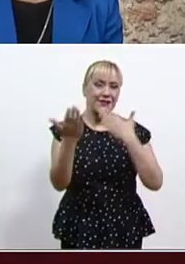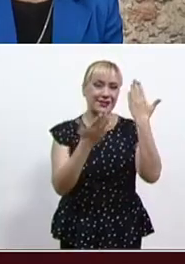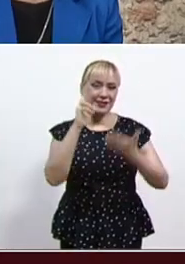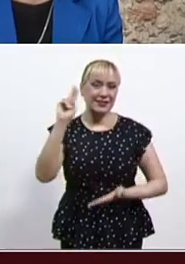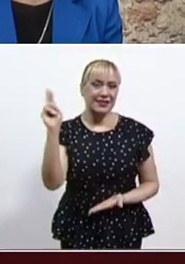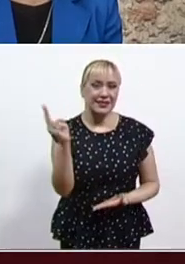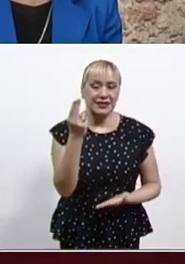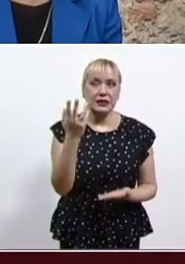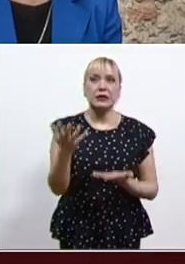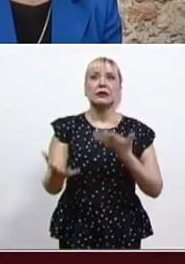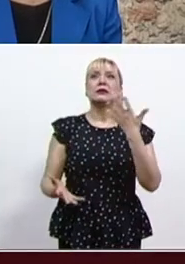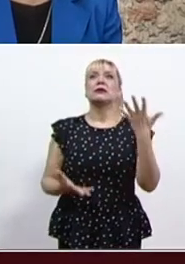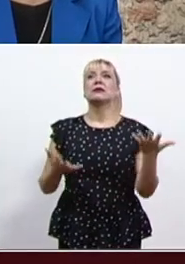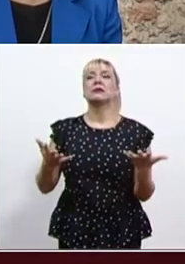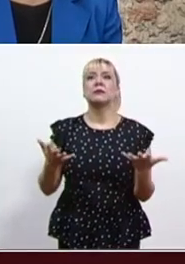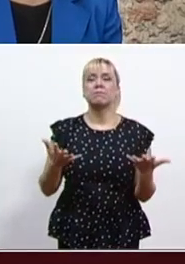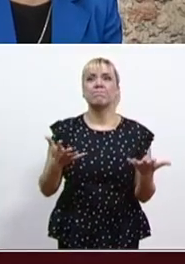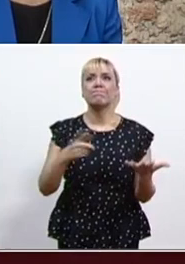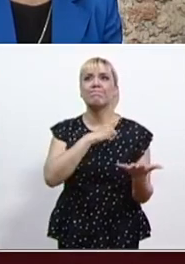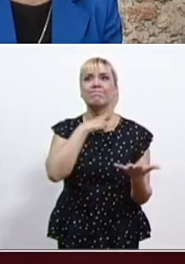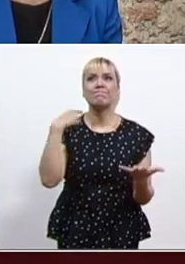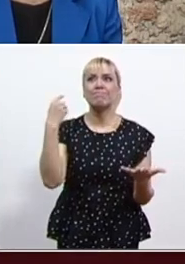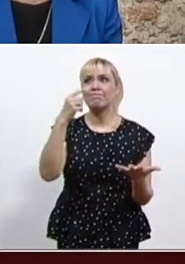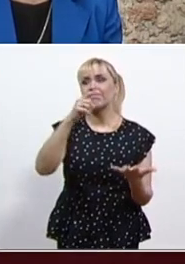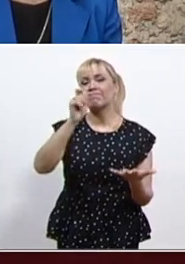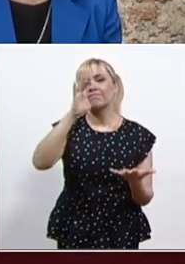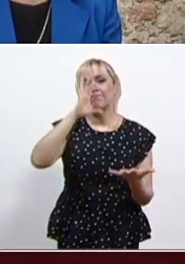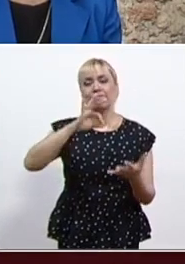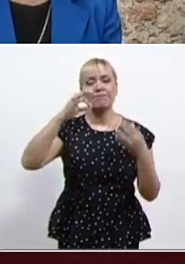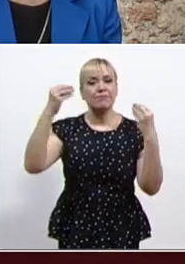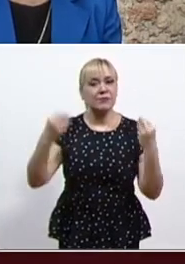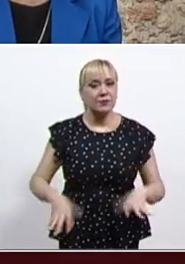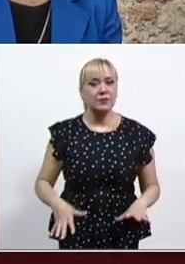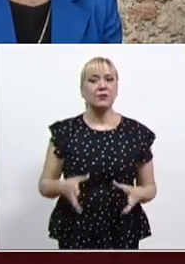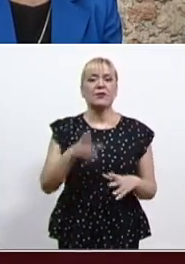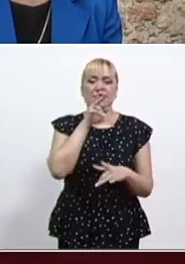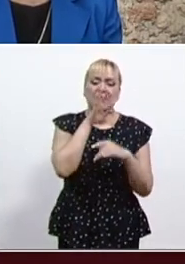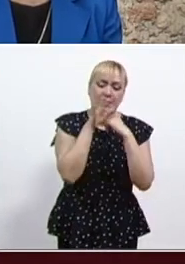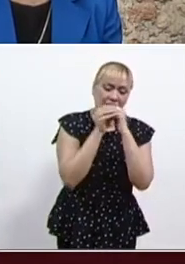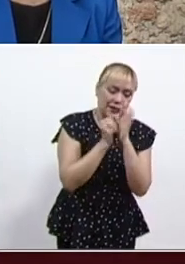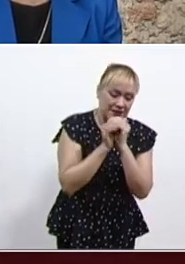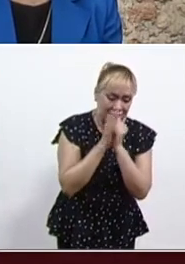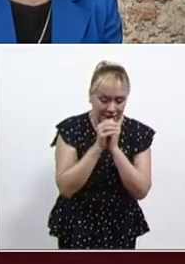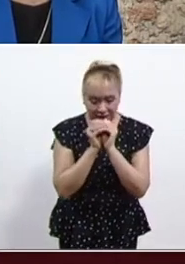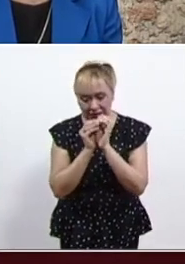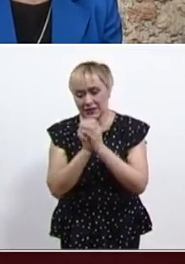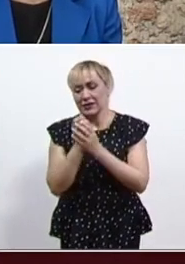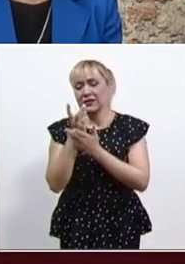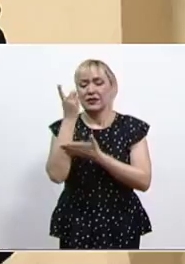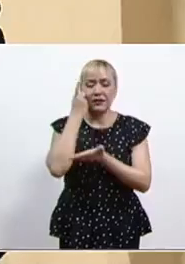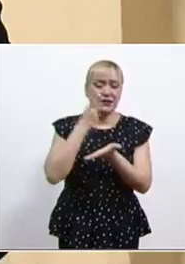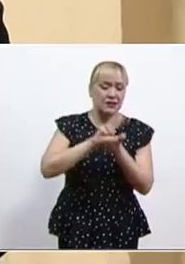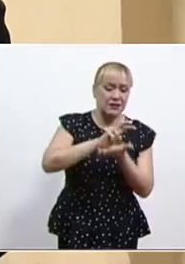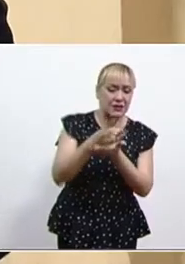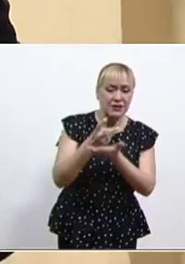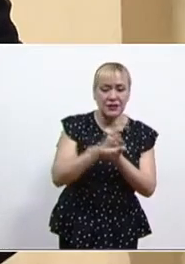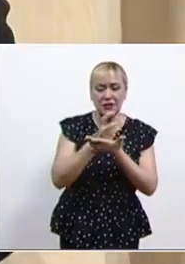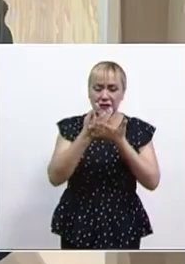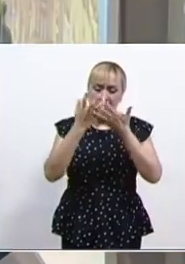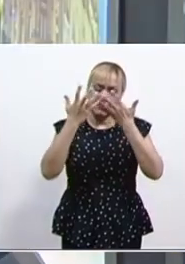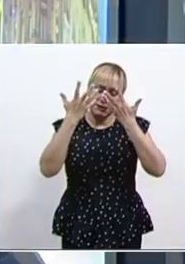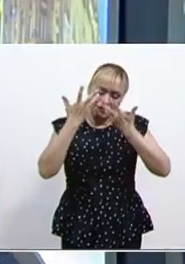desarrollo académico, además de otros muchos efectos como la ansiedad, depresión e insomnio, con